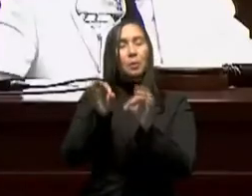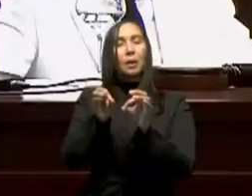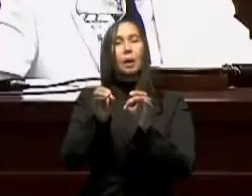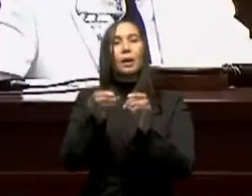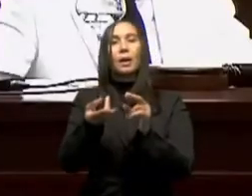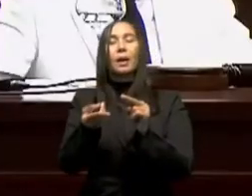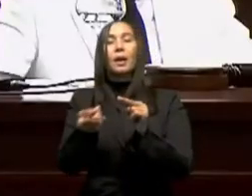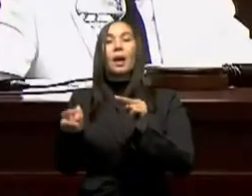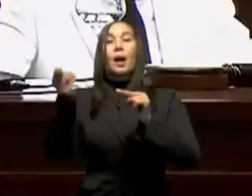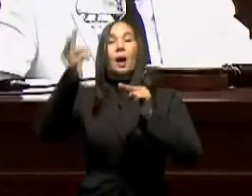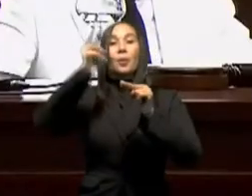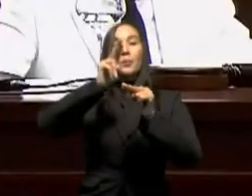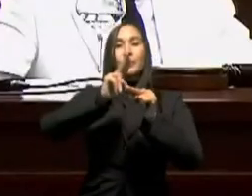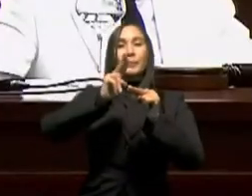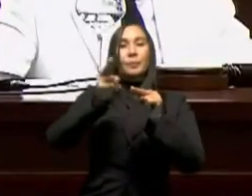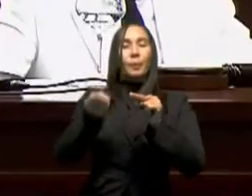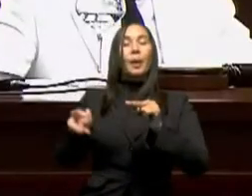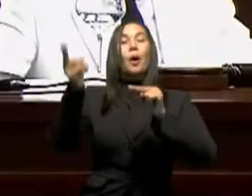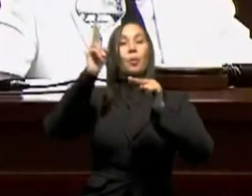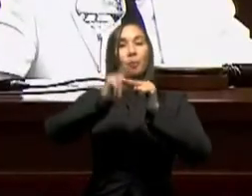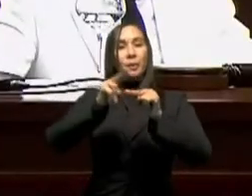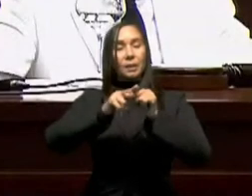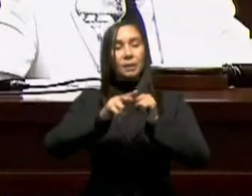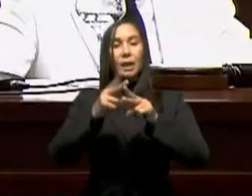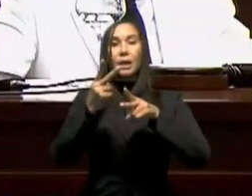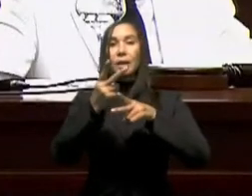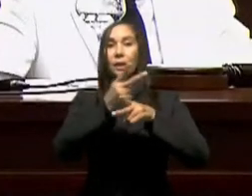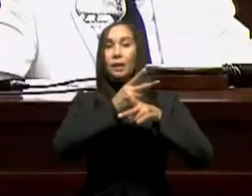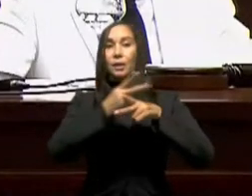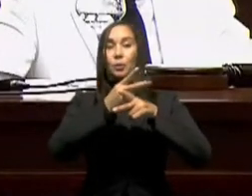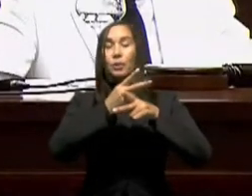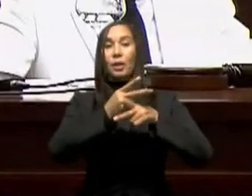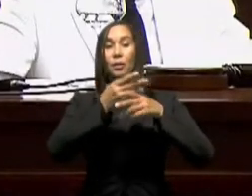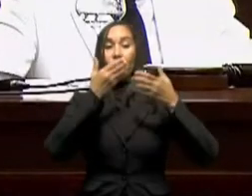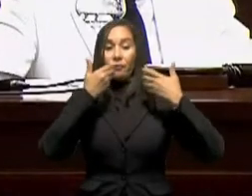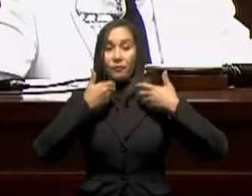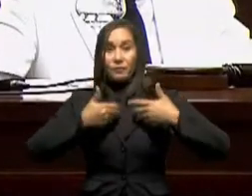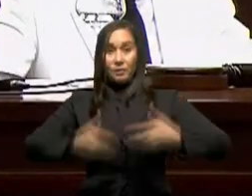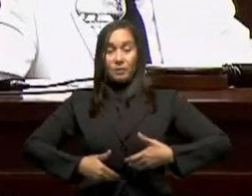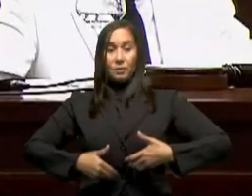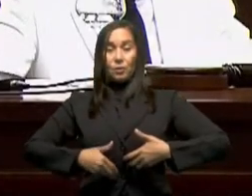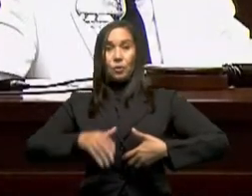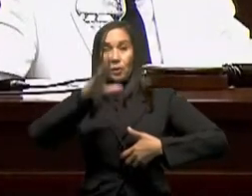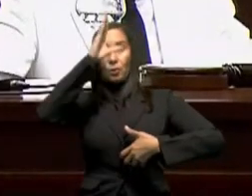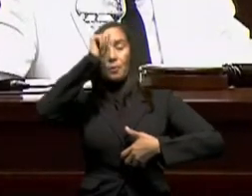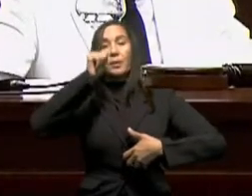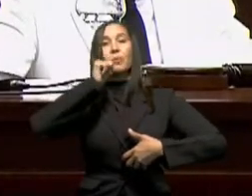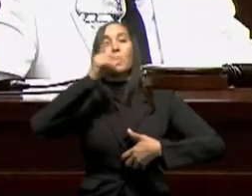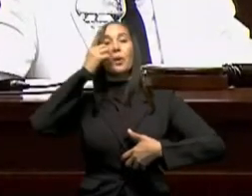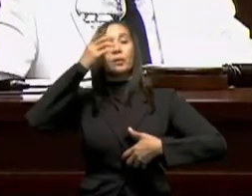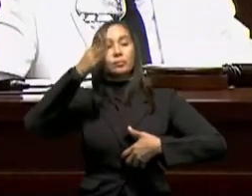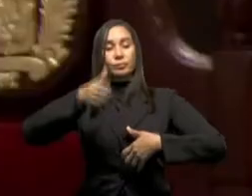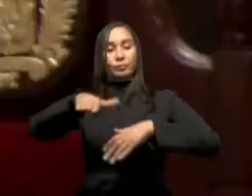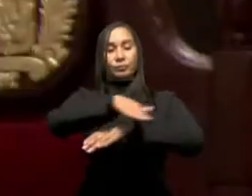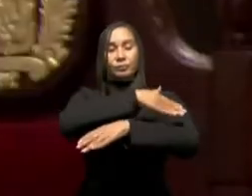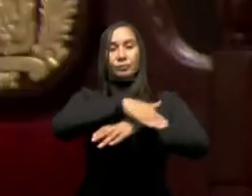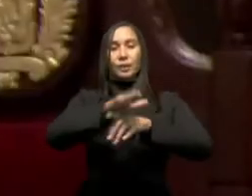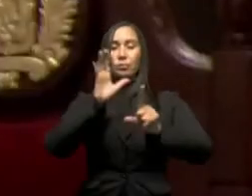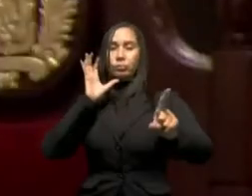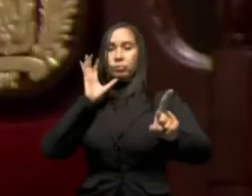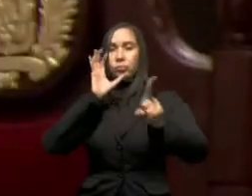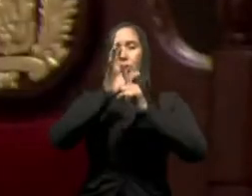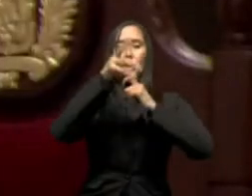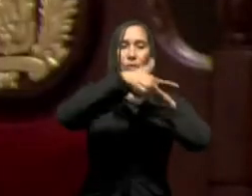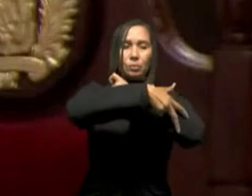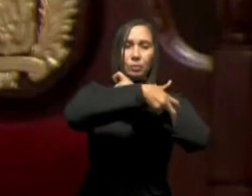a aumentar la seguridad ciudadana de los dominicanos y dominicanas. Nuestra lucha contra la